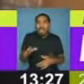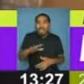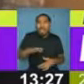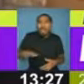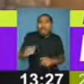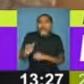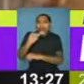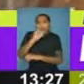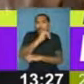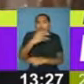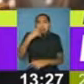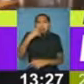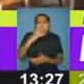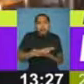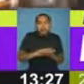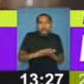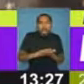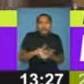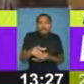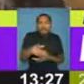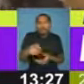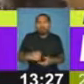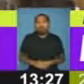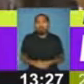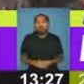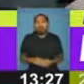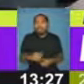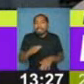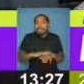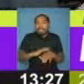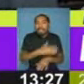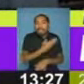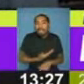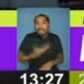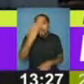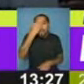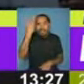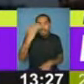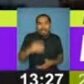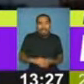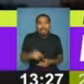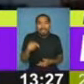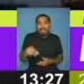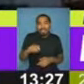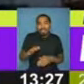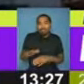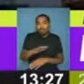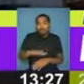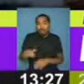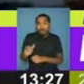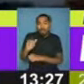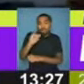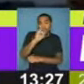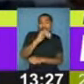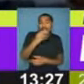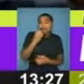inauguró justamente en la gestión de Gerardo Morales, el mejor aeropuerto del norte argentino. La verdad que